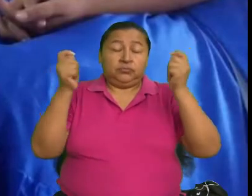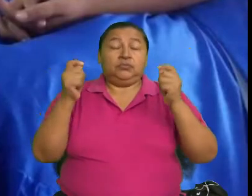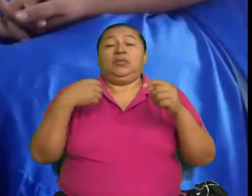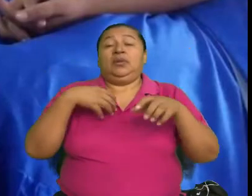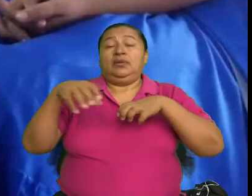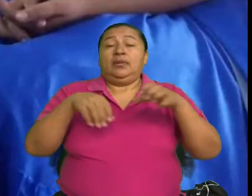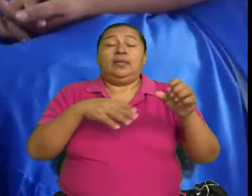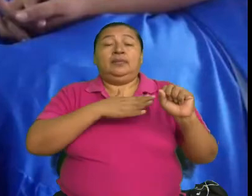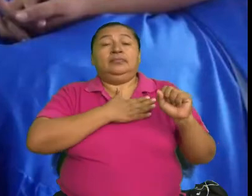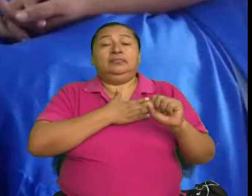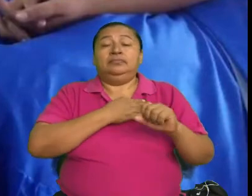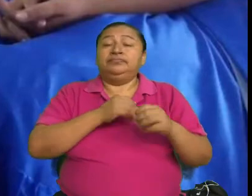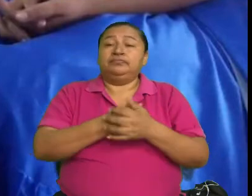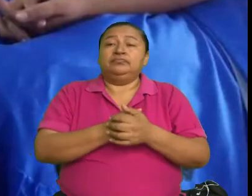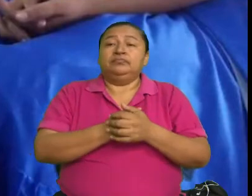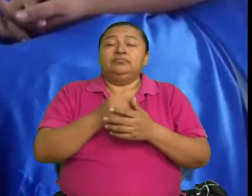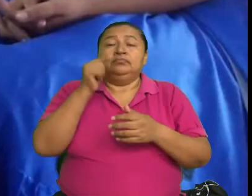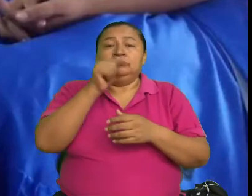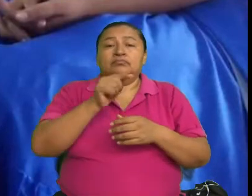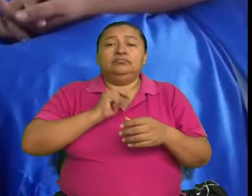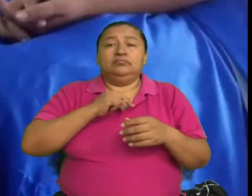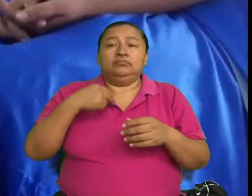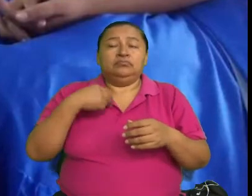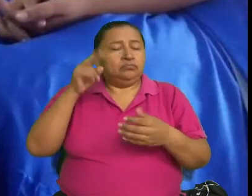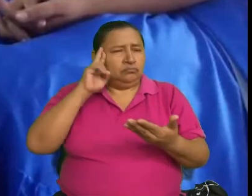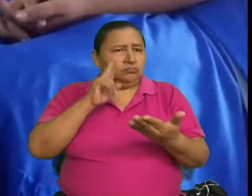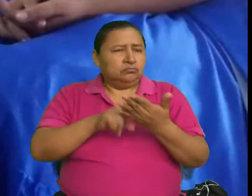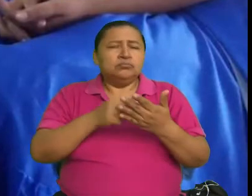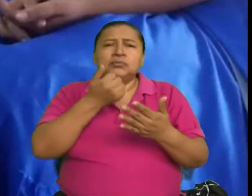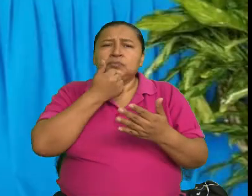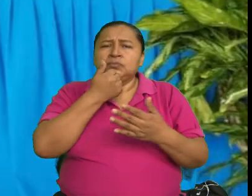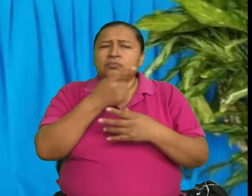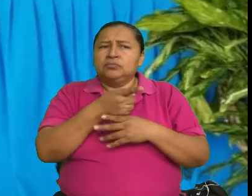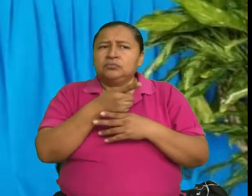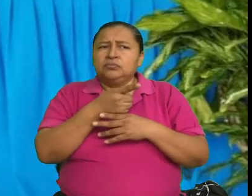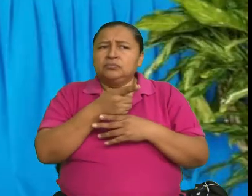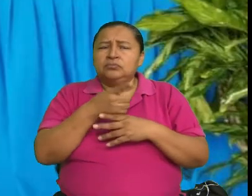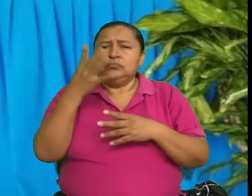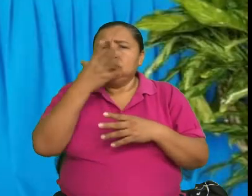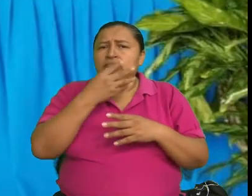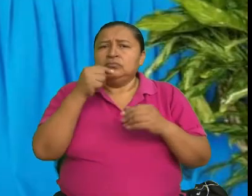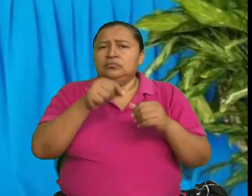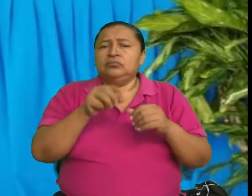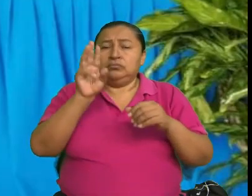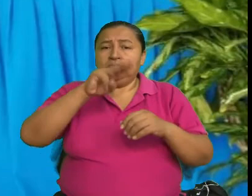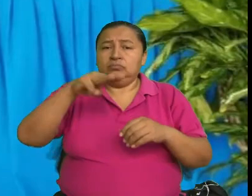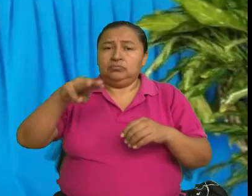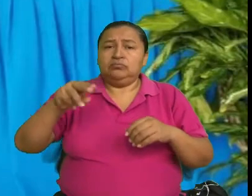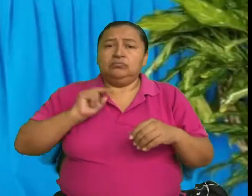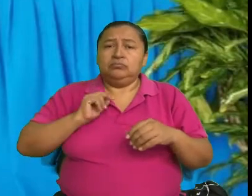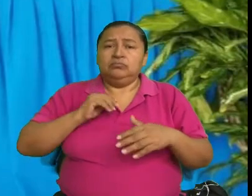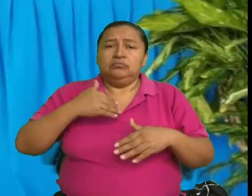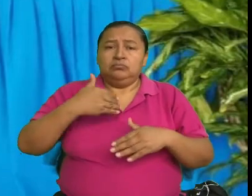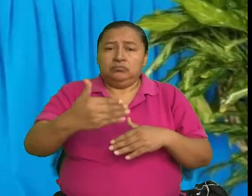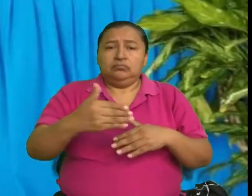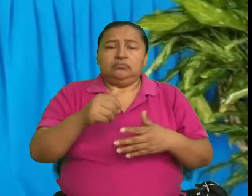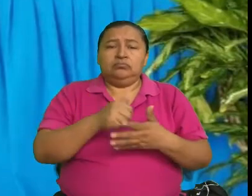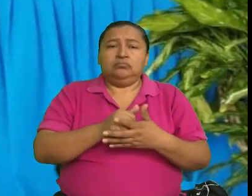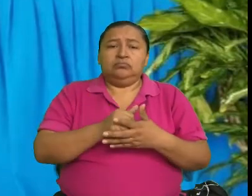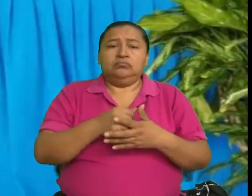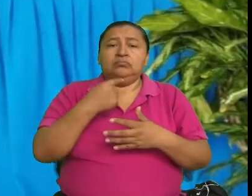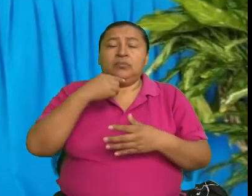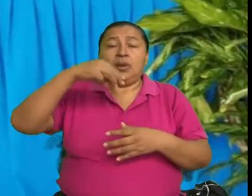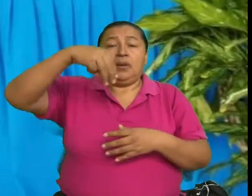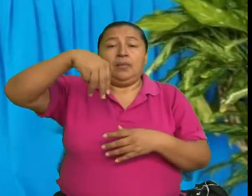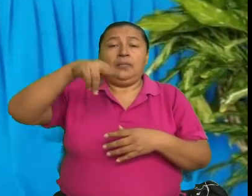Sí, esta es una, ya son las, si no me equivoco, son parte de las muchachas de Matagalpa que están, de las